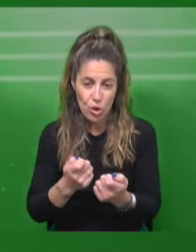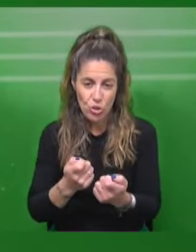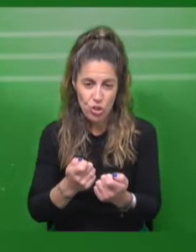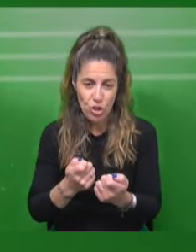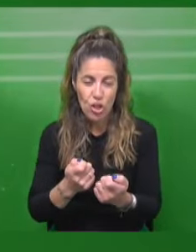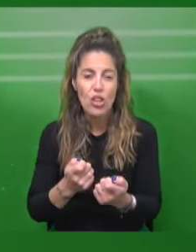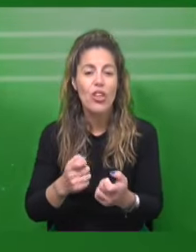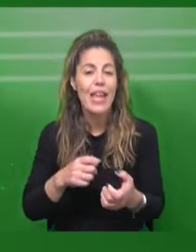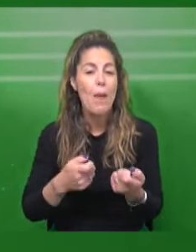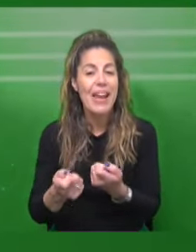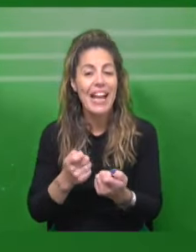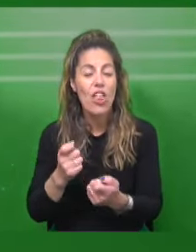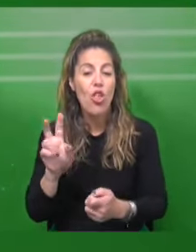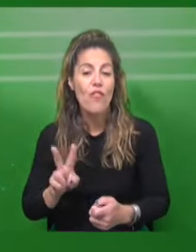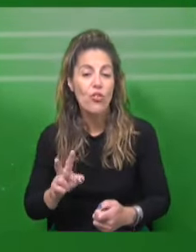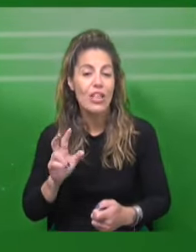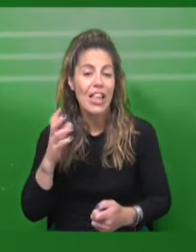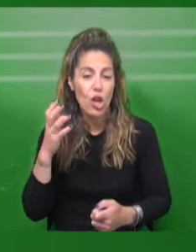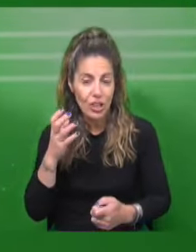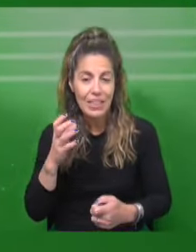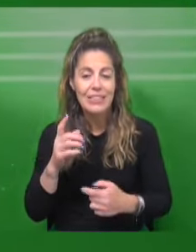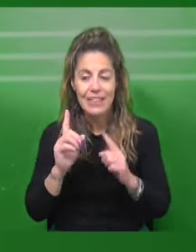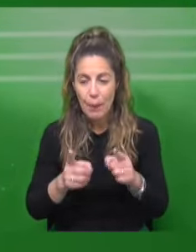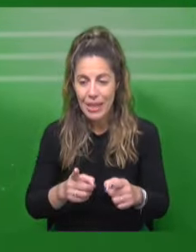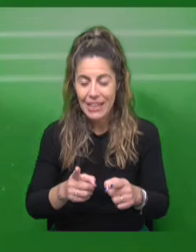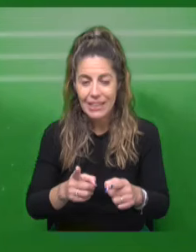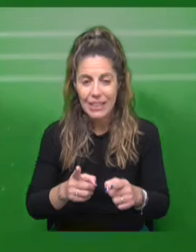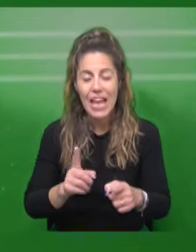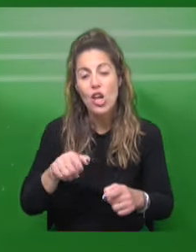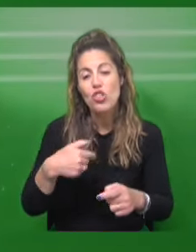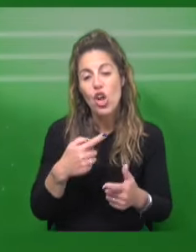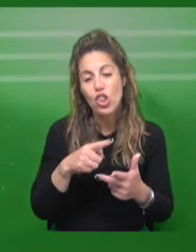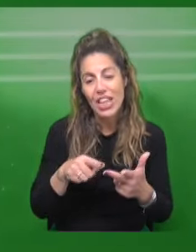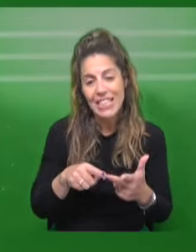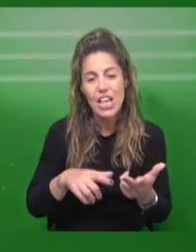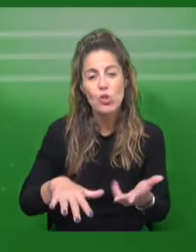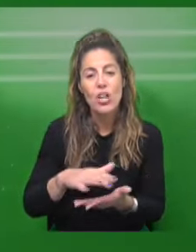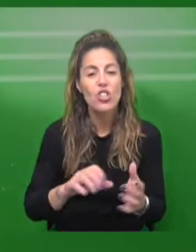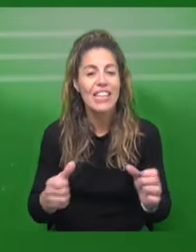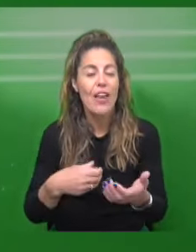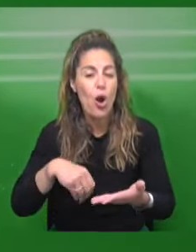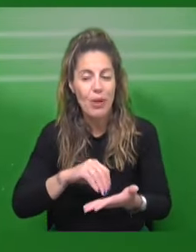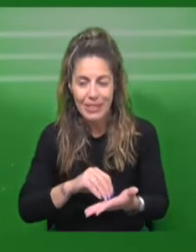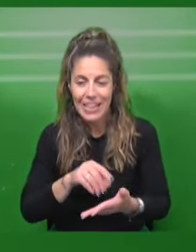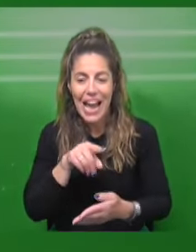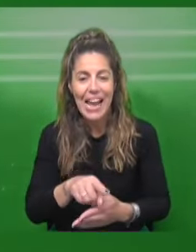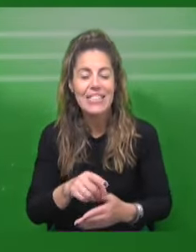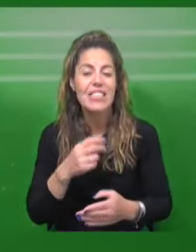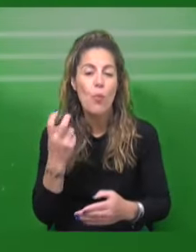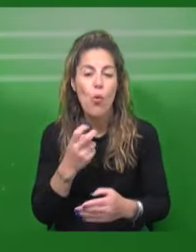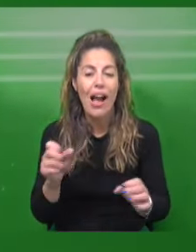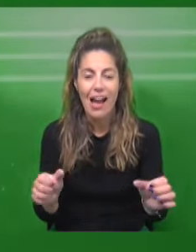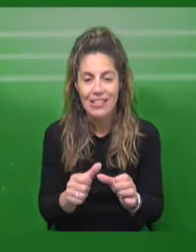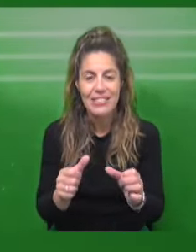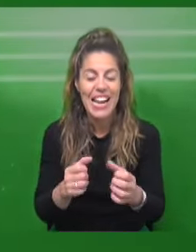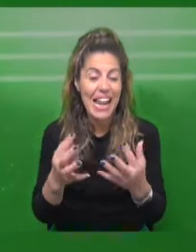hortalizas es uno de ellos seguidor del mercado modelo y los otros tres es una zona de actividades complementarias donde ahí se pretende hacer